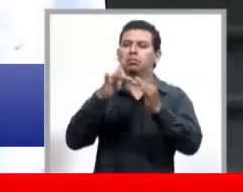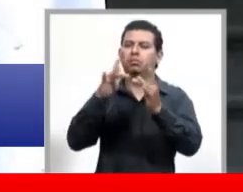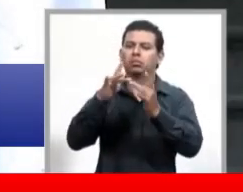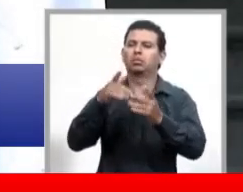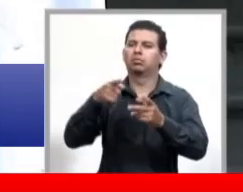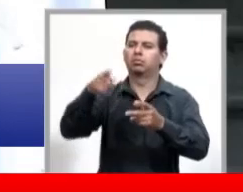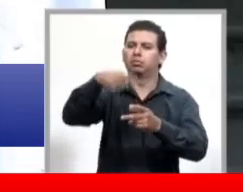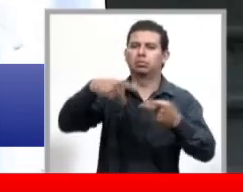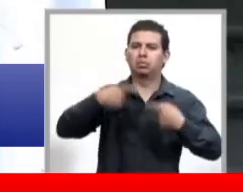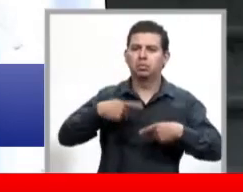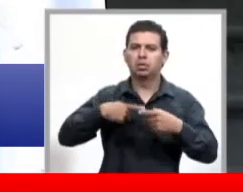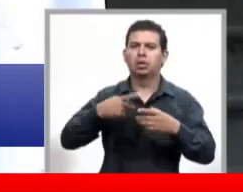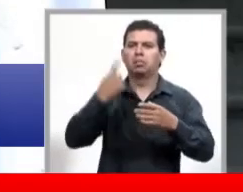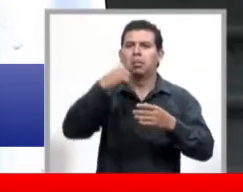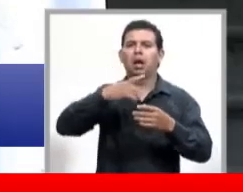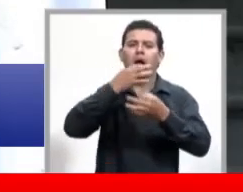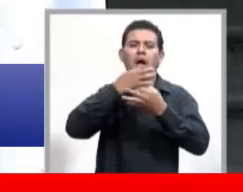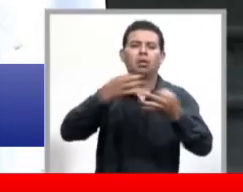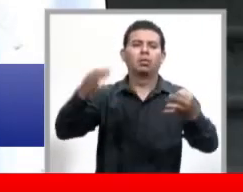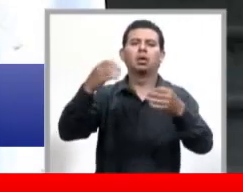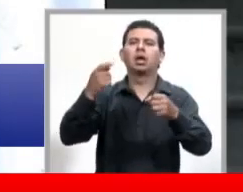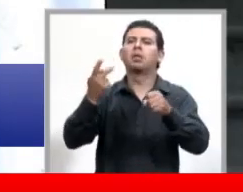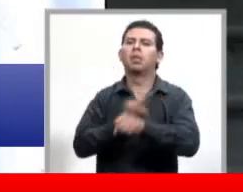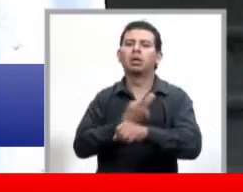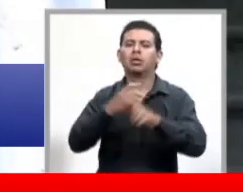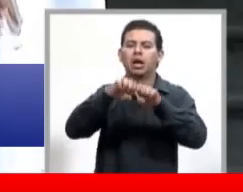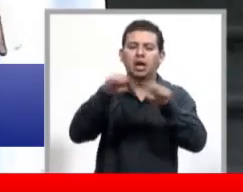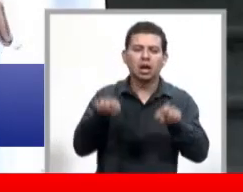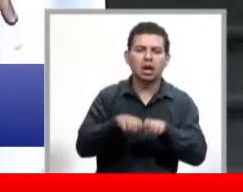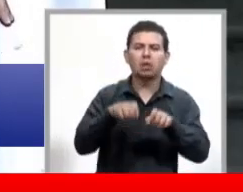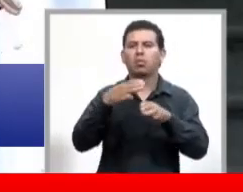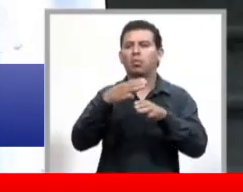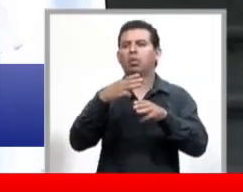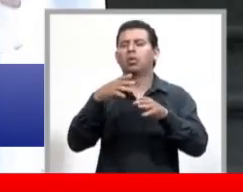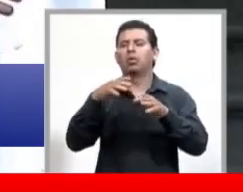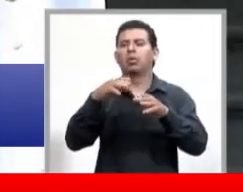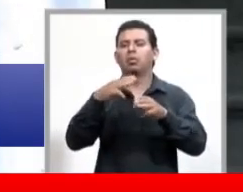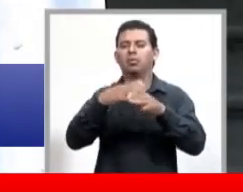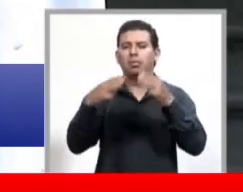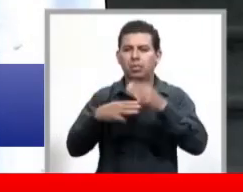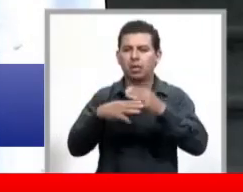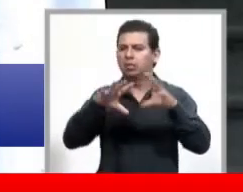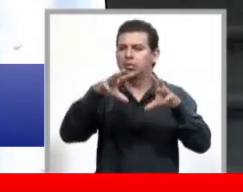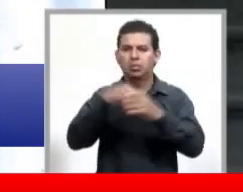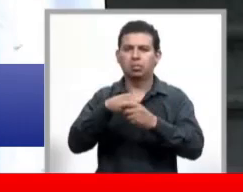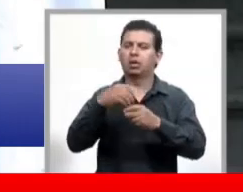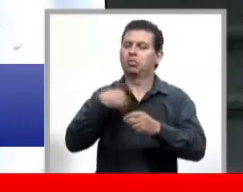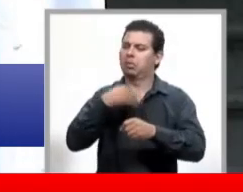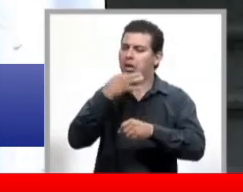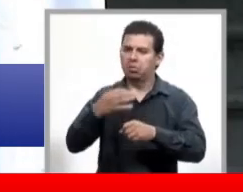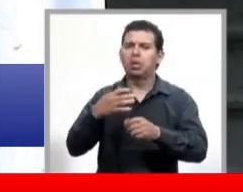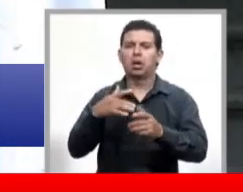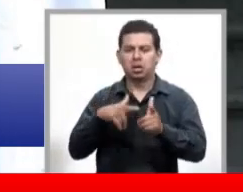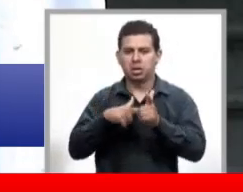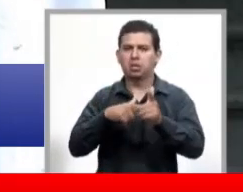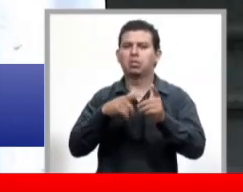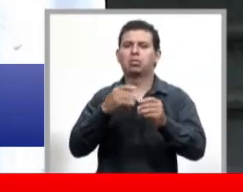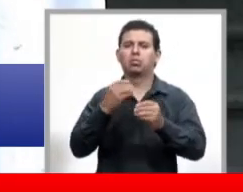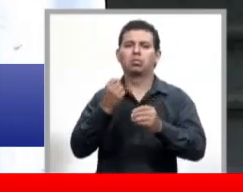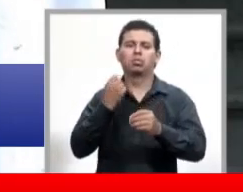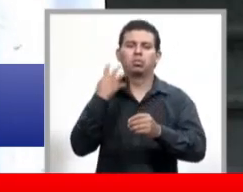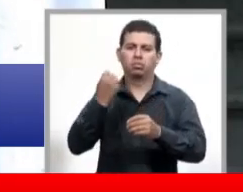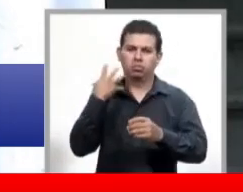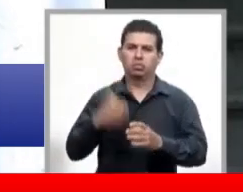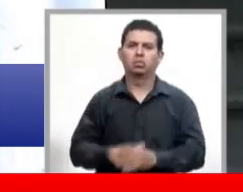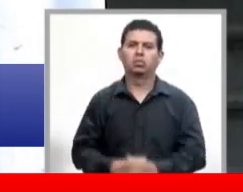corte del inventario de equipos que se tengan en ese momento en cada hospital, con el